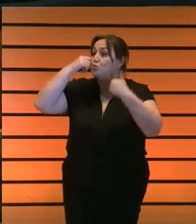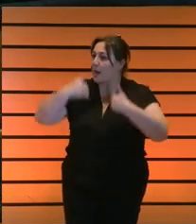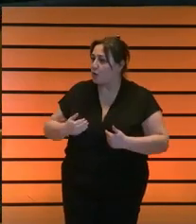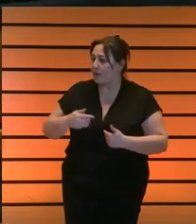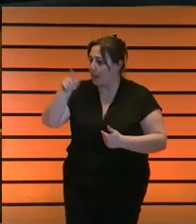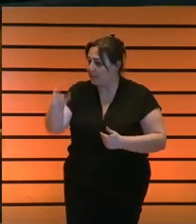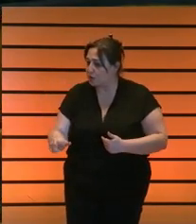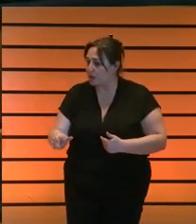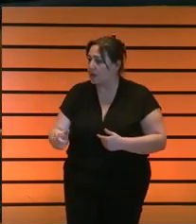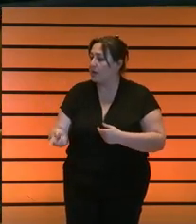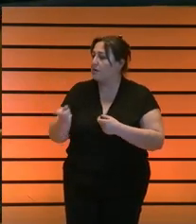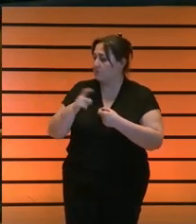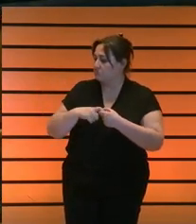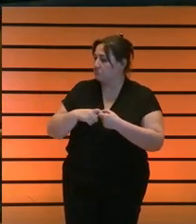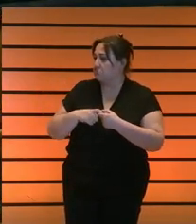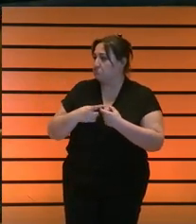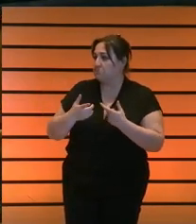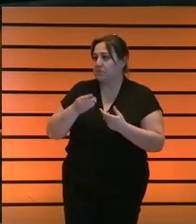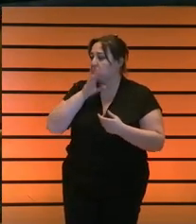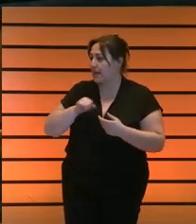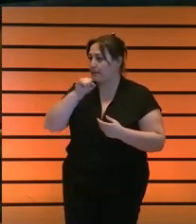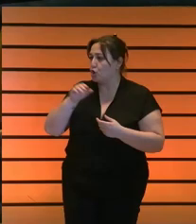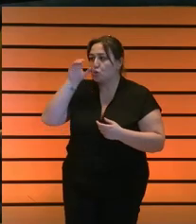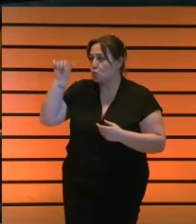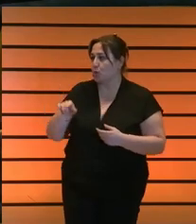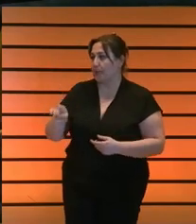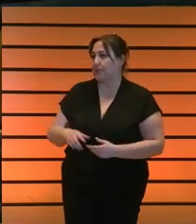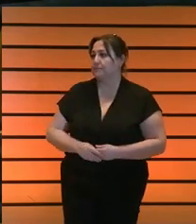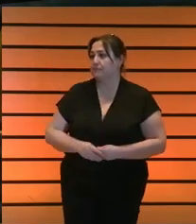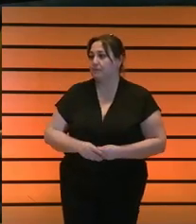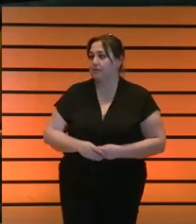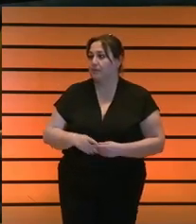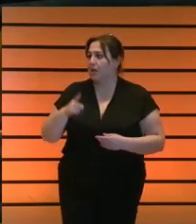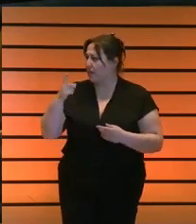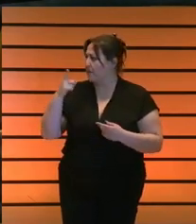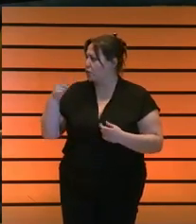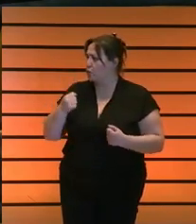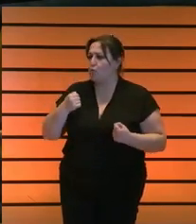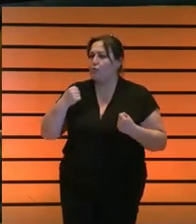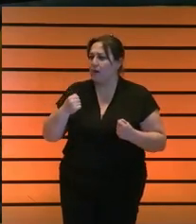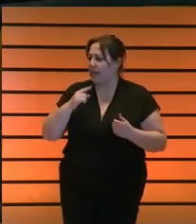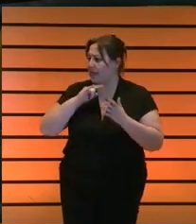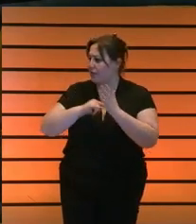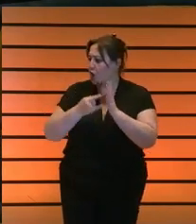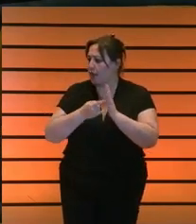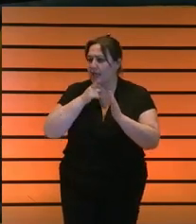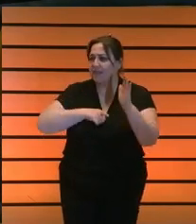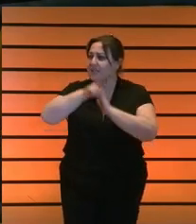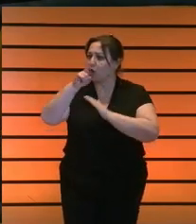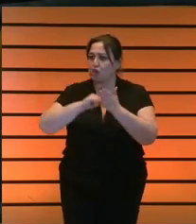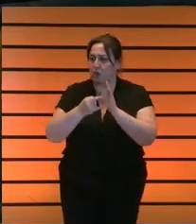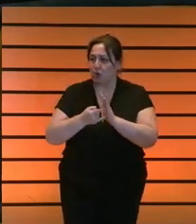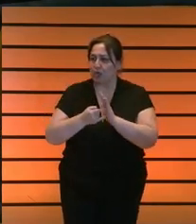como como se plasma y es maravilloso escucharlo con la fuerza además que tiene la tecnología y el desarrollo